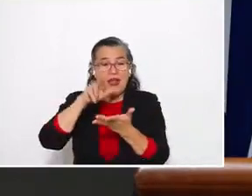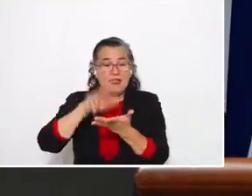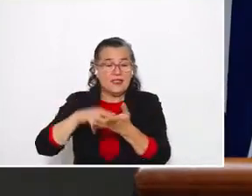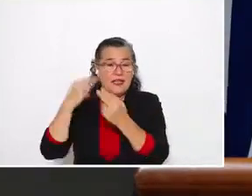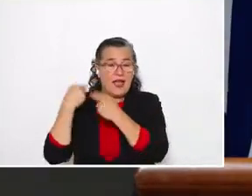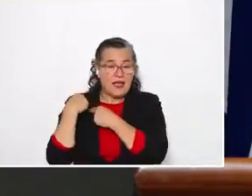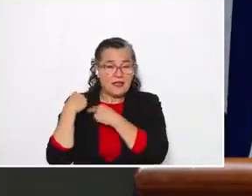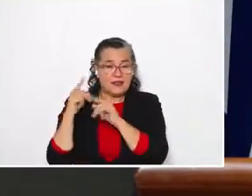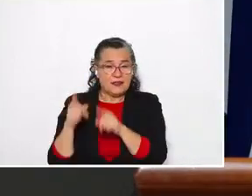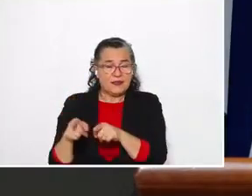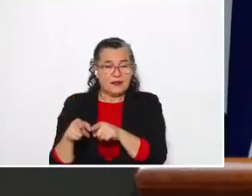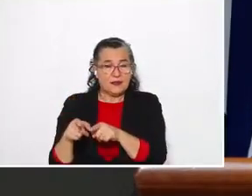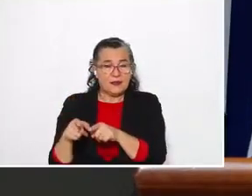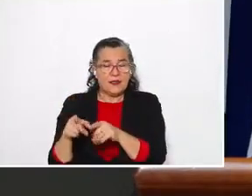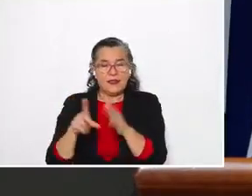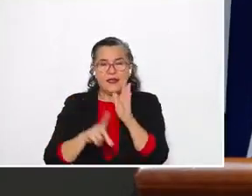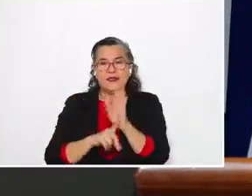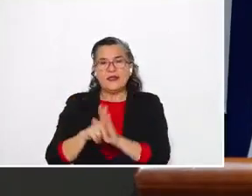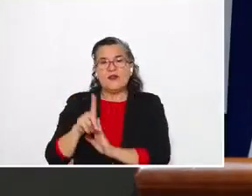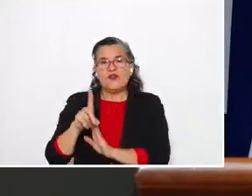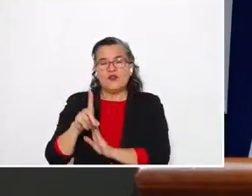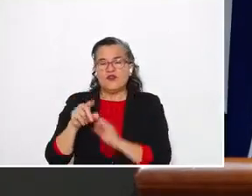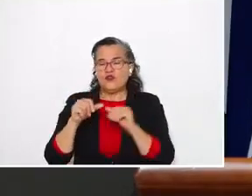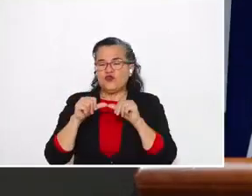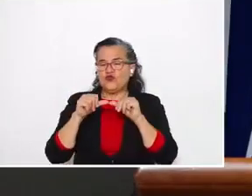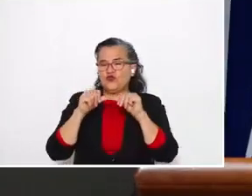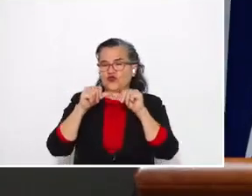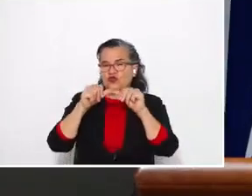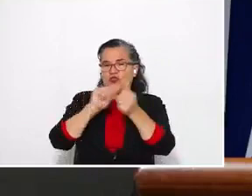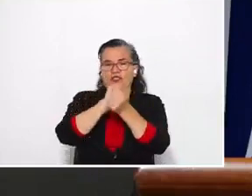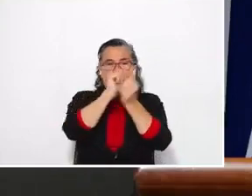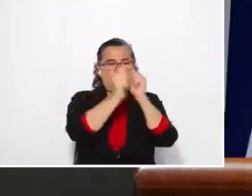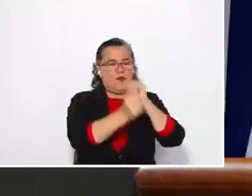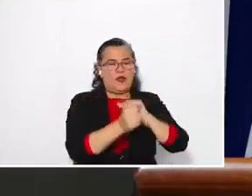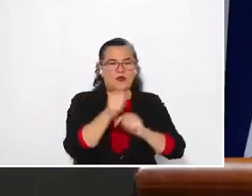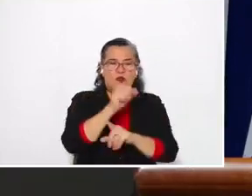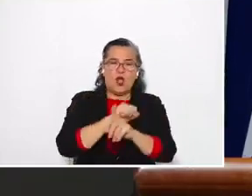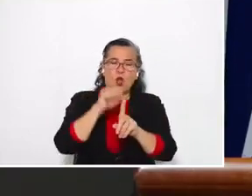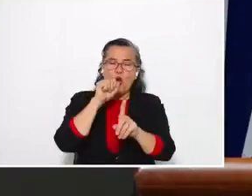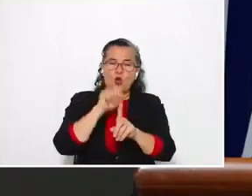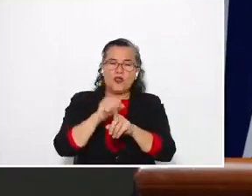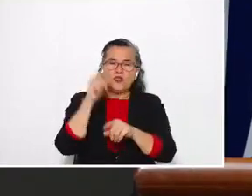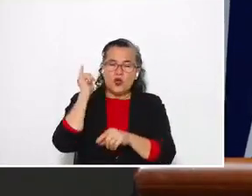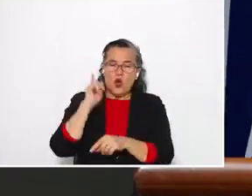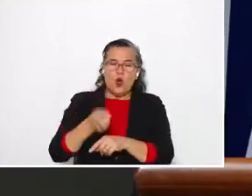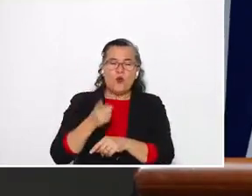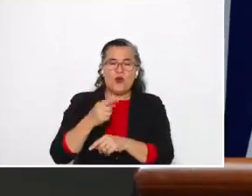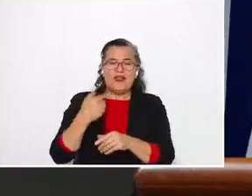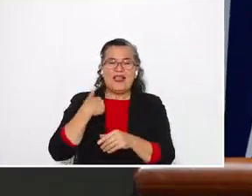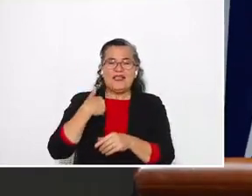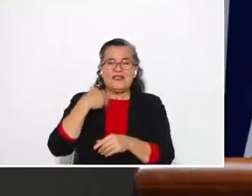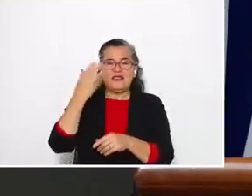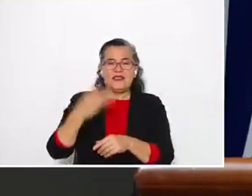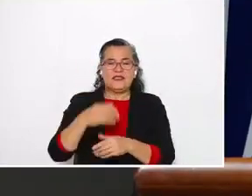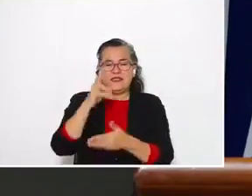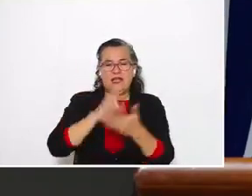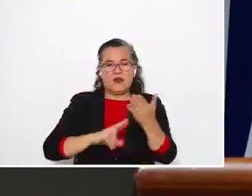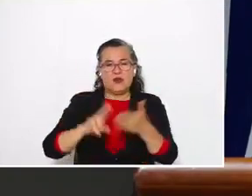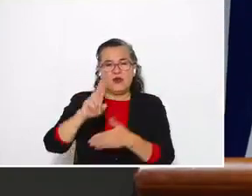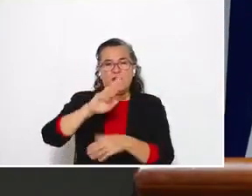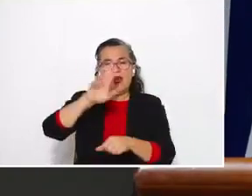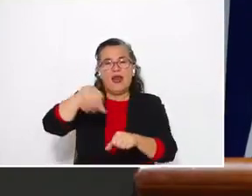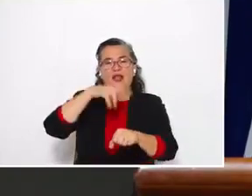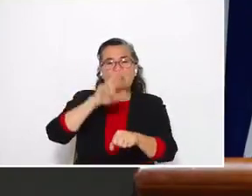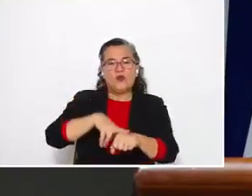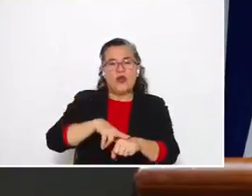compete. El desarrollo sostenible se convierte en una condición obligada del ser universidad, en forma